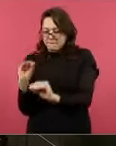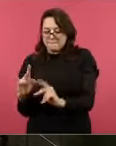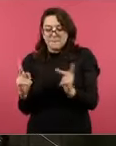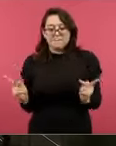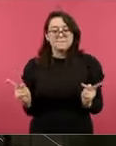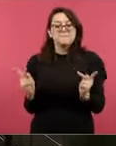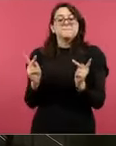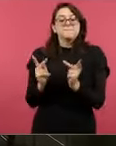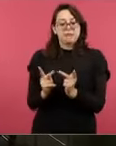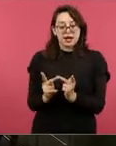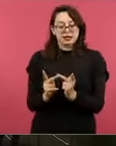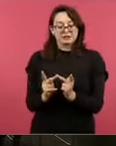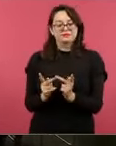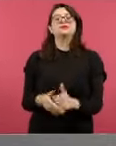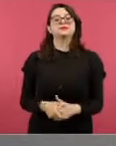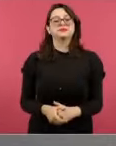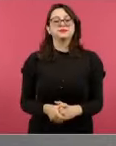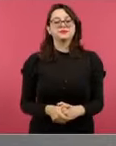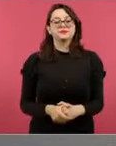a partir de un